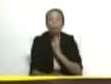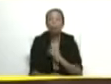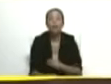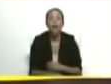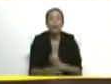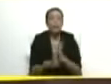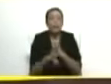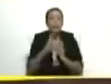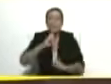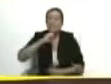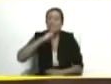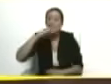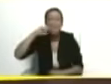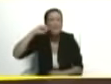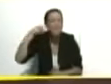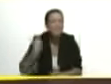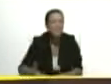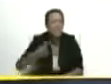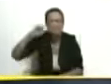Recrudeció la guerra económica.